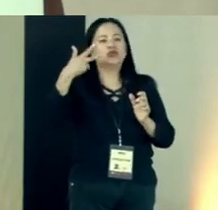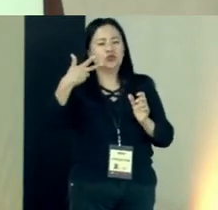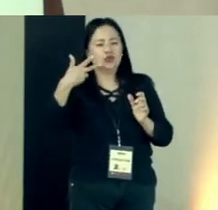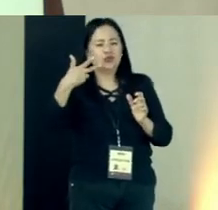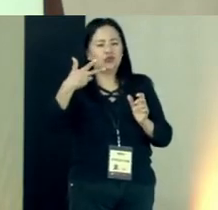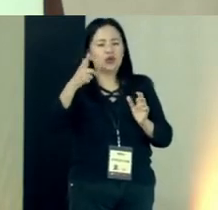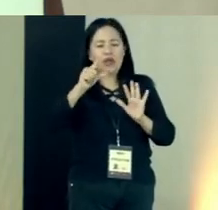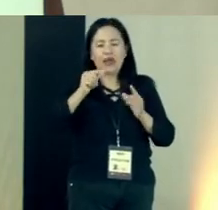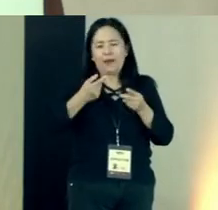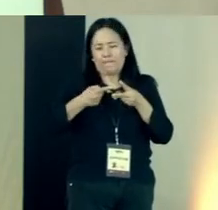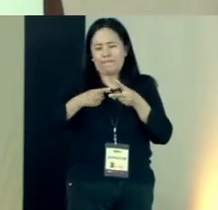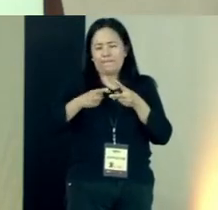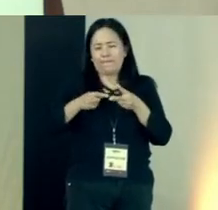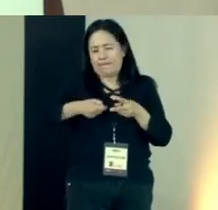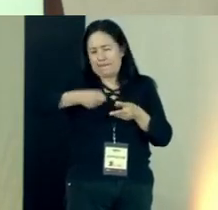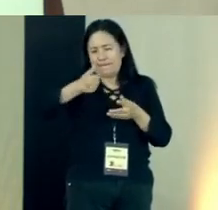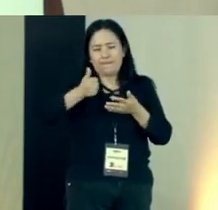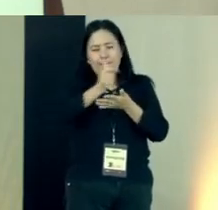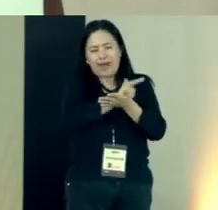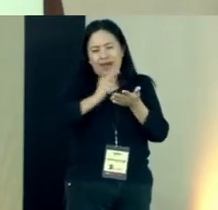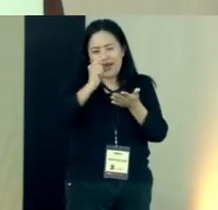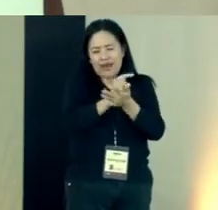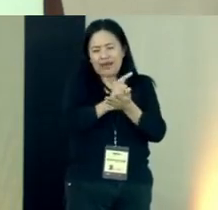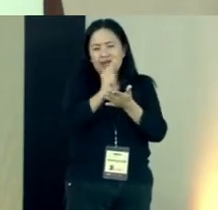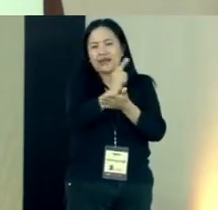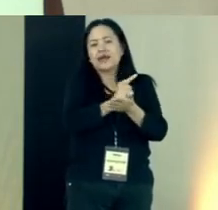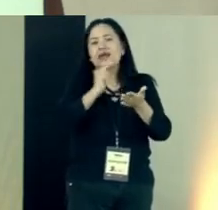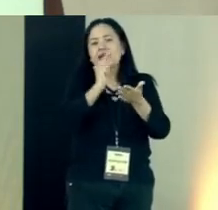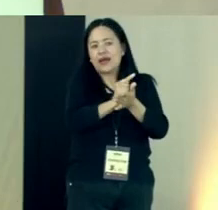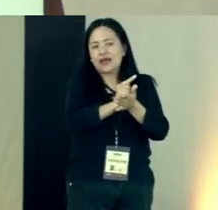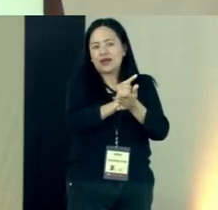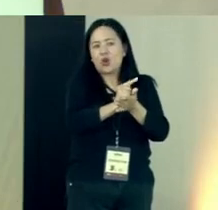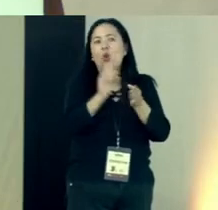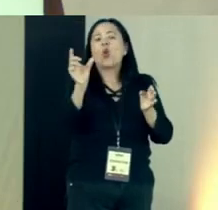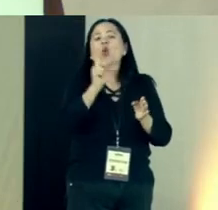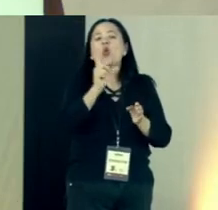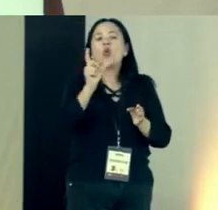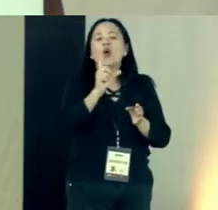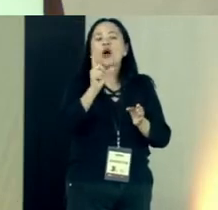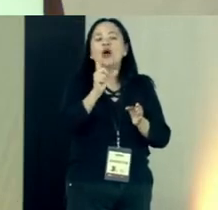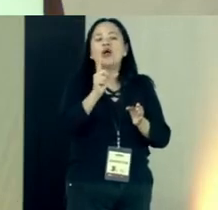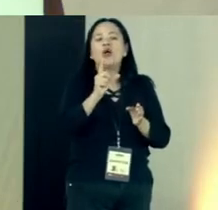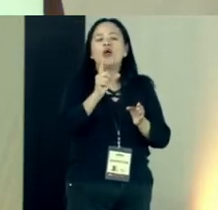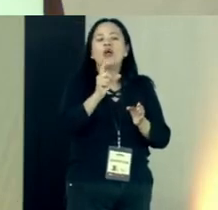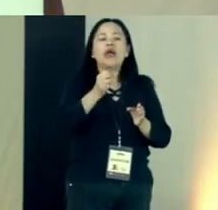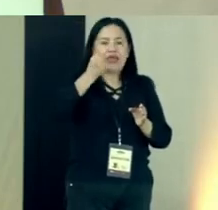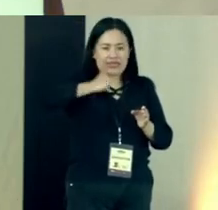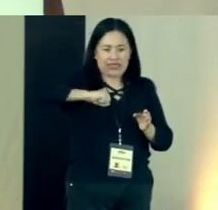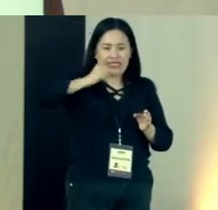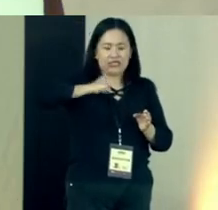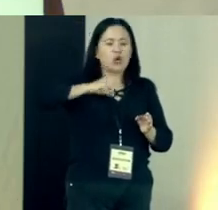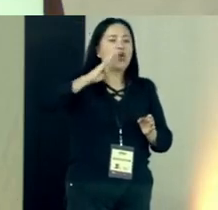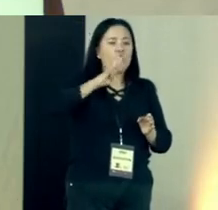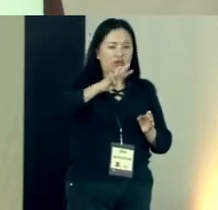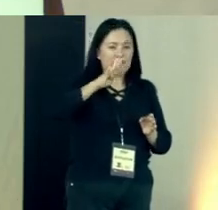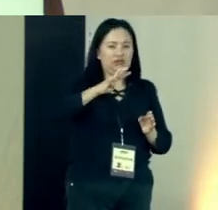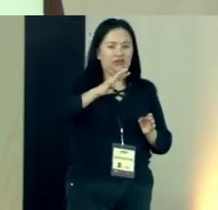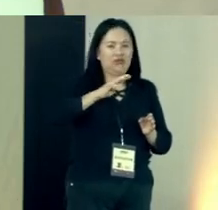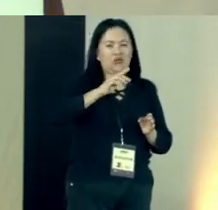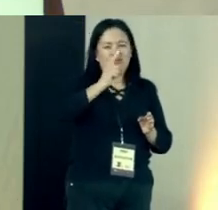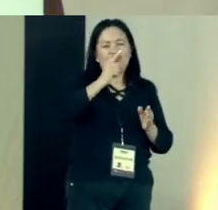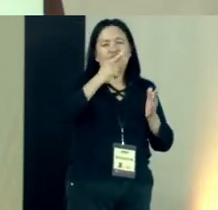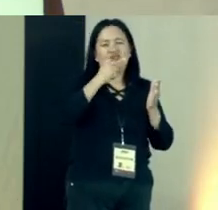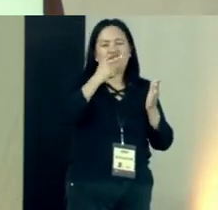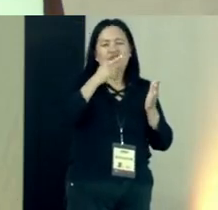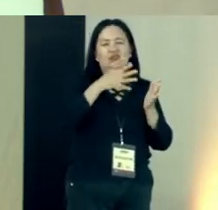a limitar el poder de los grandes señores se empezaron a promulgar en la década de 70 del siglo XIX. O sea, muy,